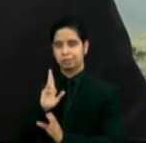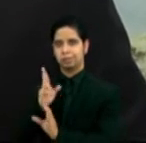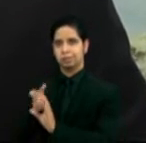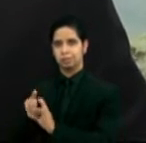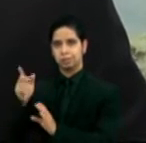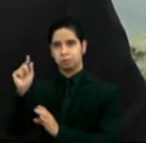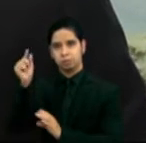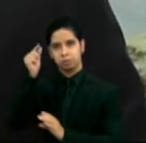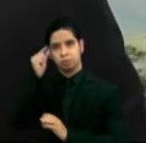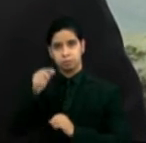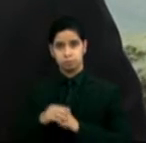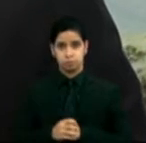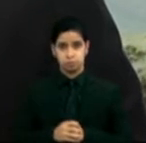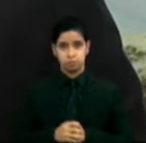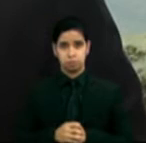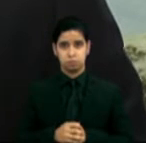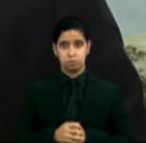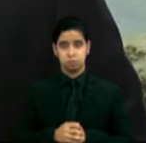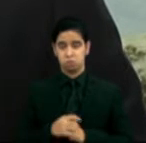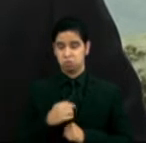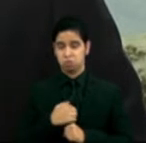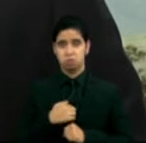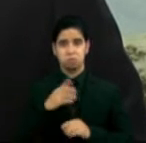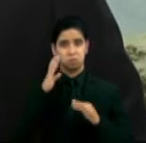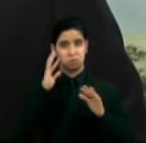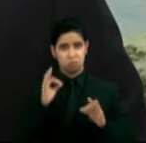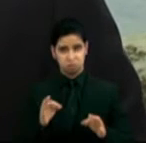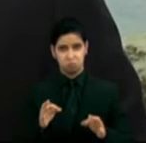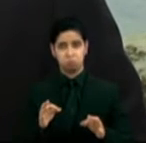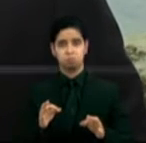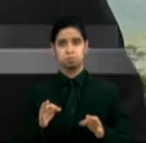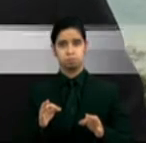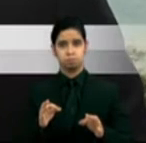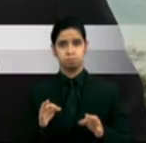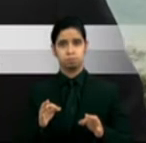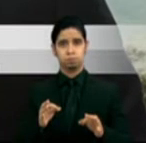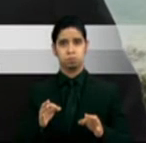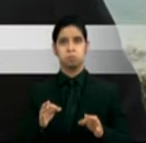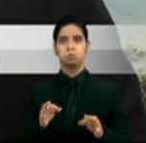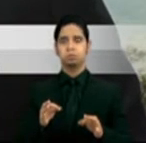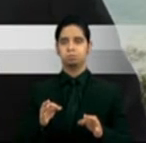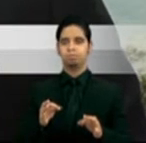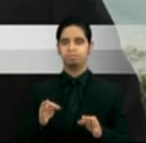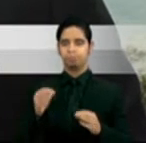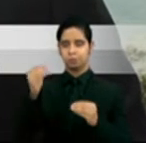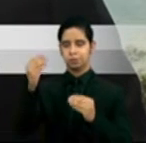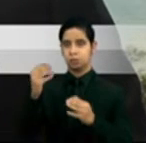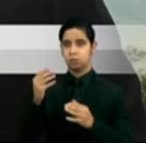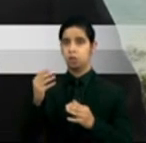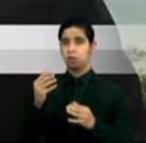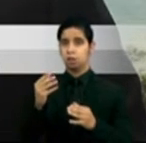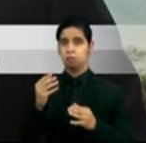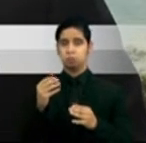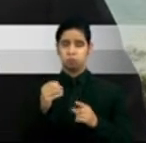He decidido vivir las enseñanzas de los que me dijeron que grandes causas exigen grandes